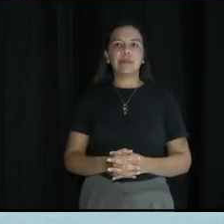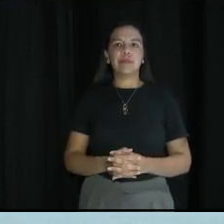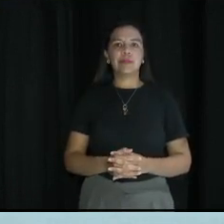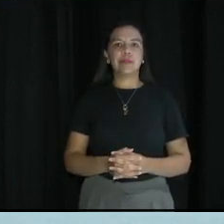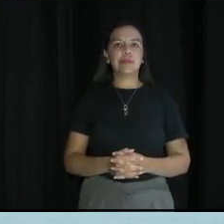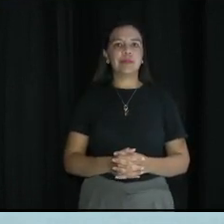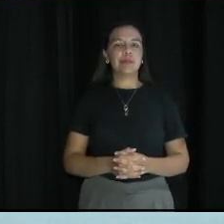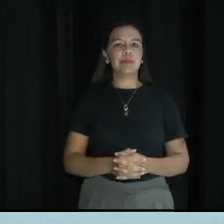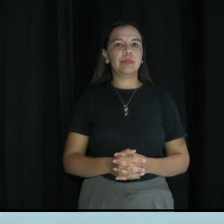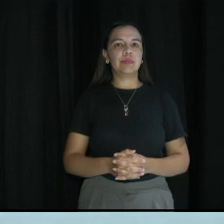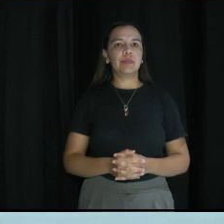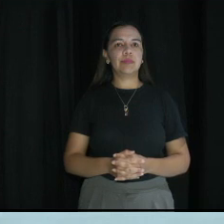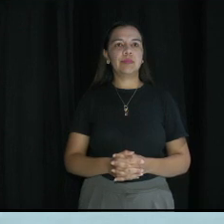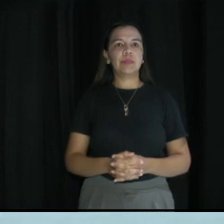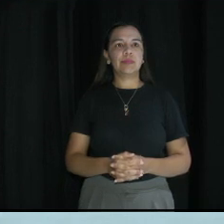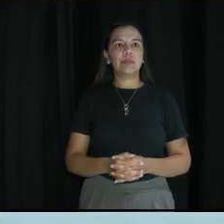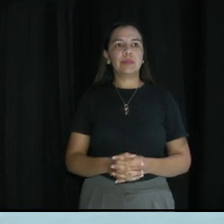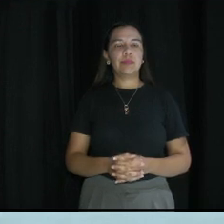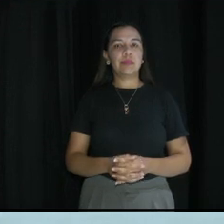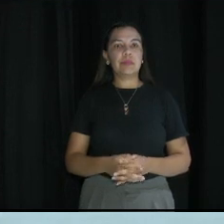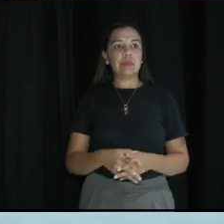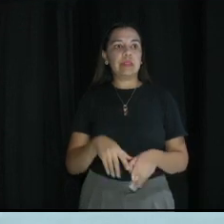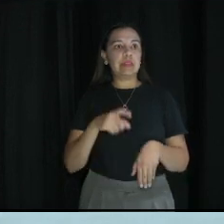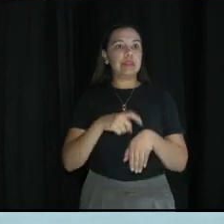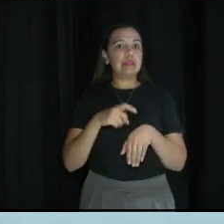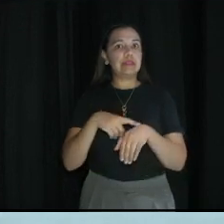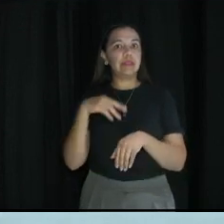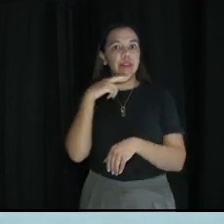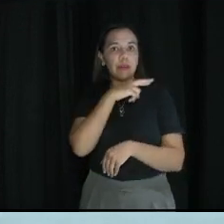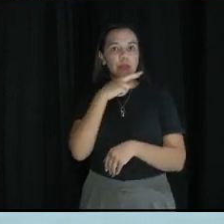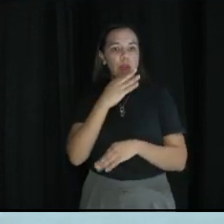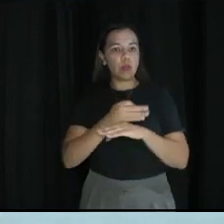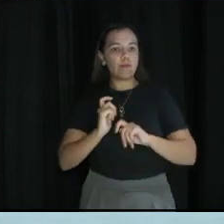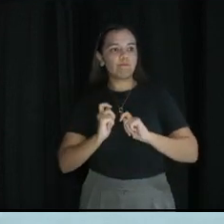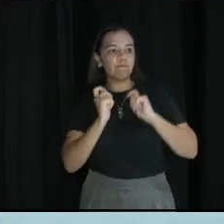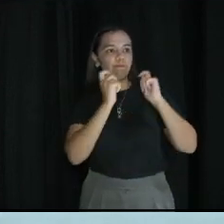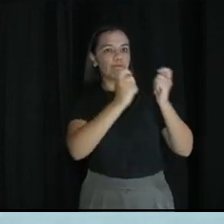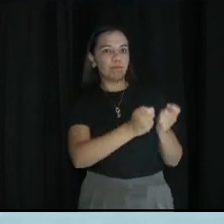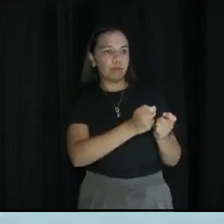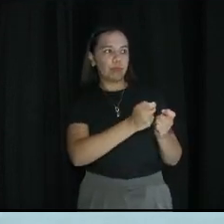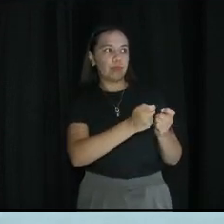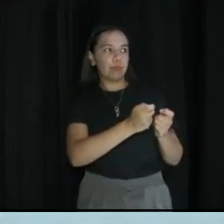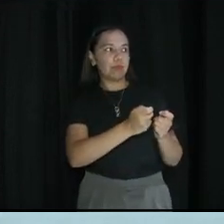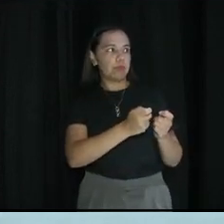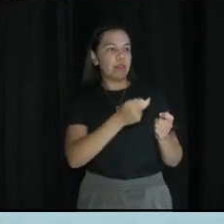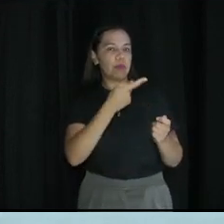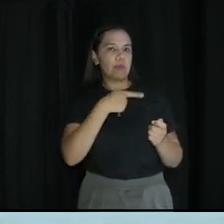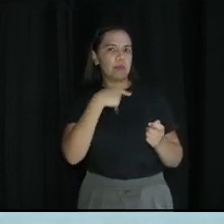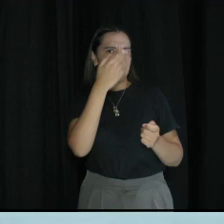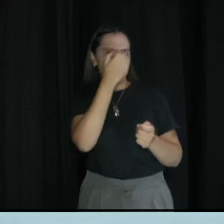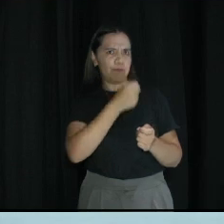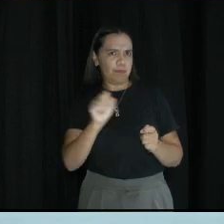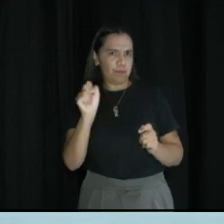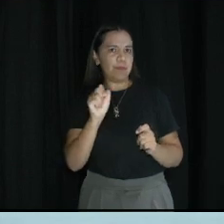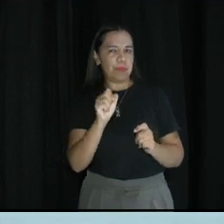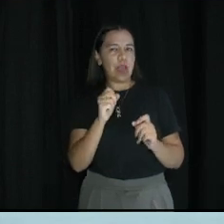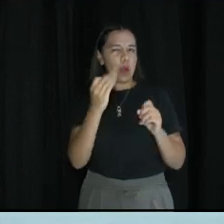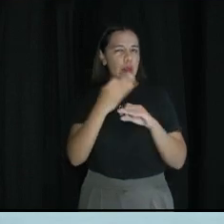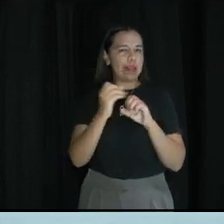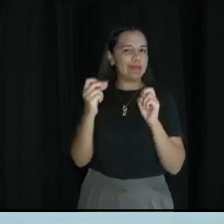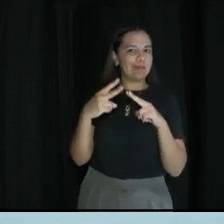Pues, para agilizar un poco esto, los dejo con los especialistas y nos vemos en un